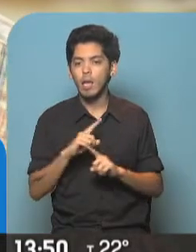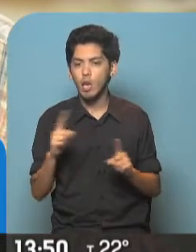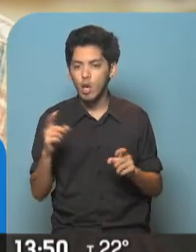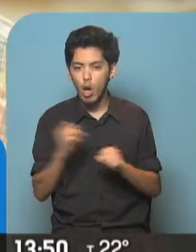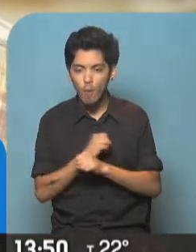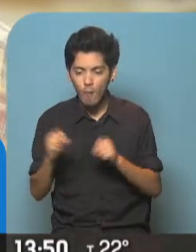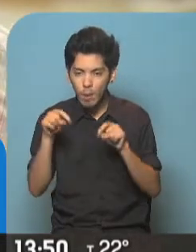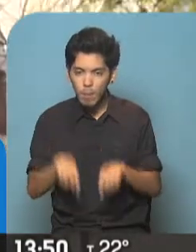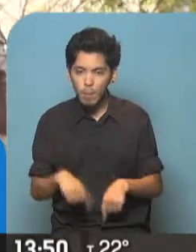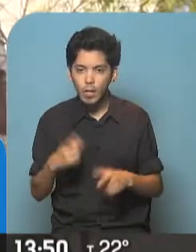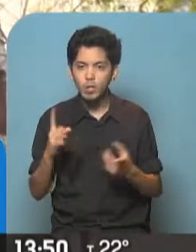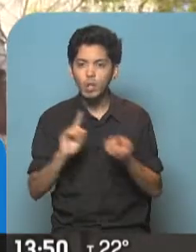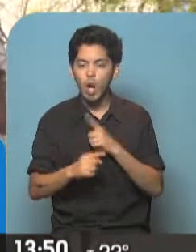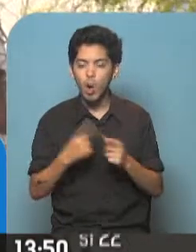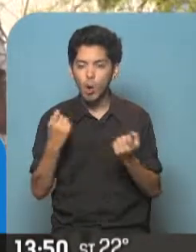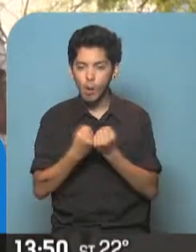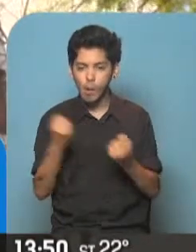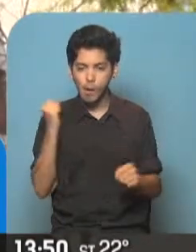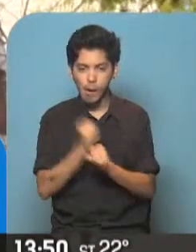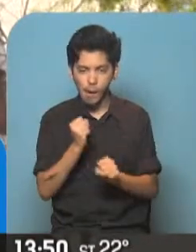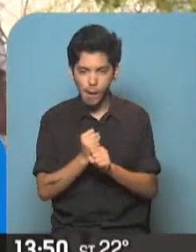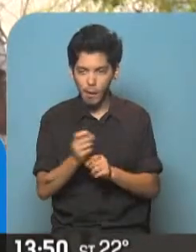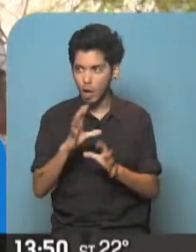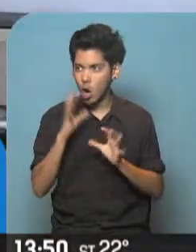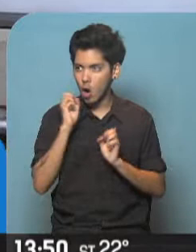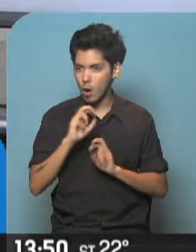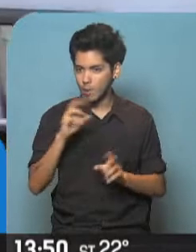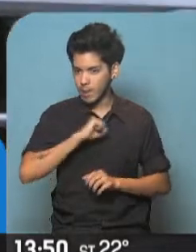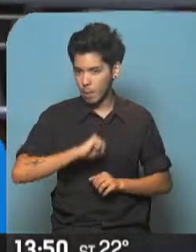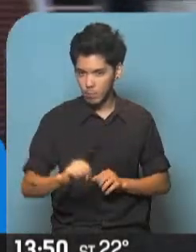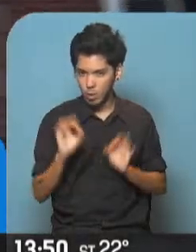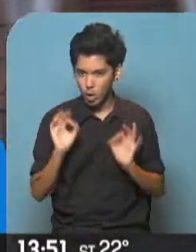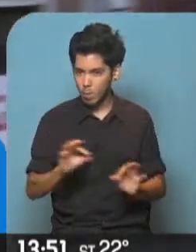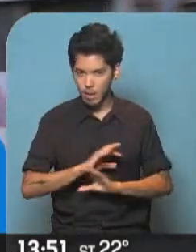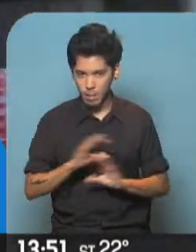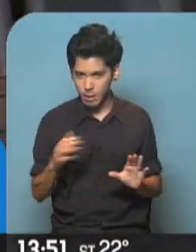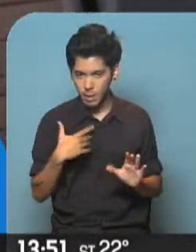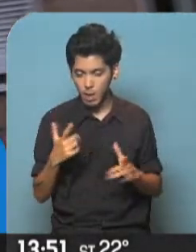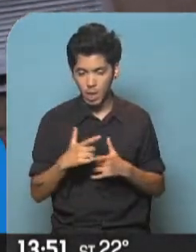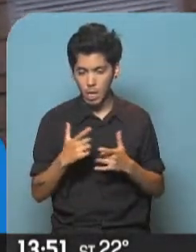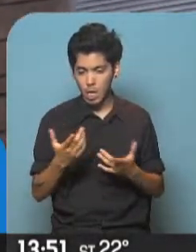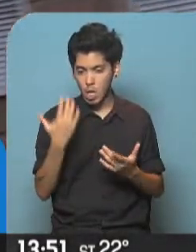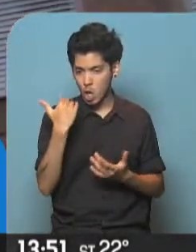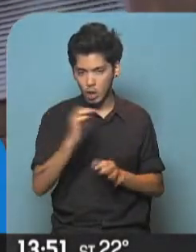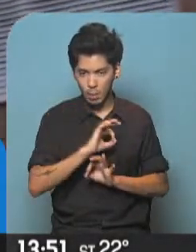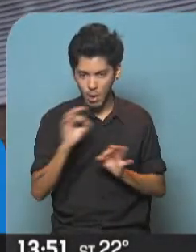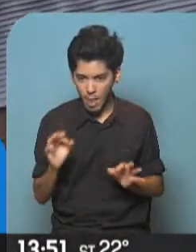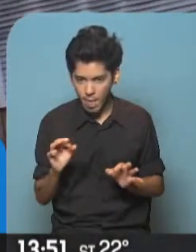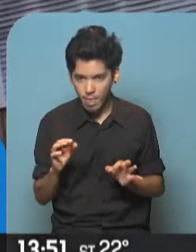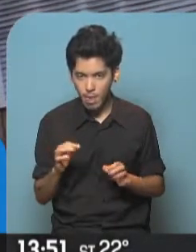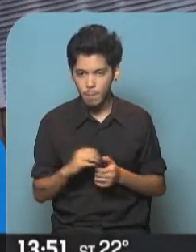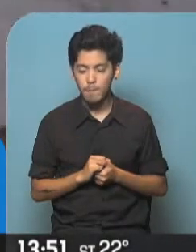convenios colectivos de trabajo totalmente tramposos, y no nos ha recibido hasta el momento. Estamos